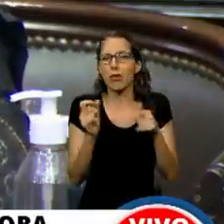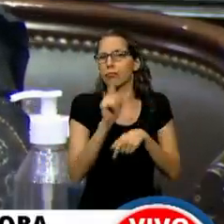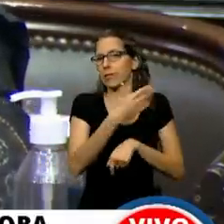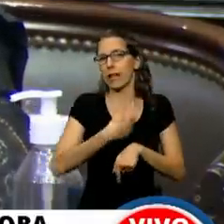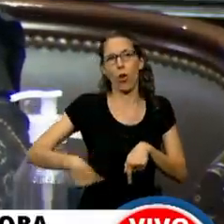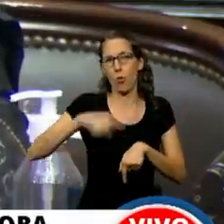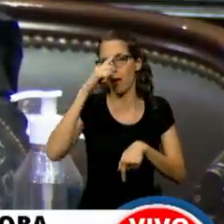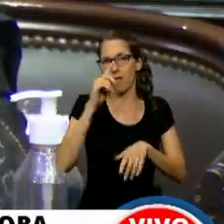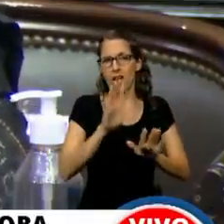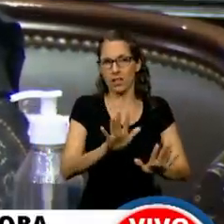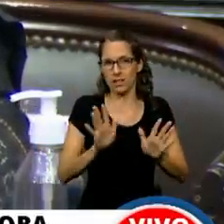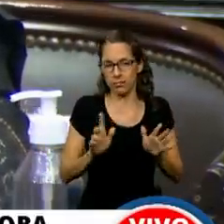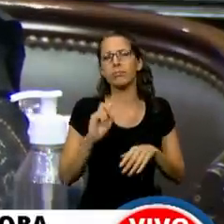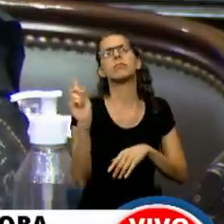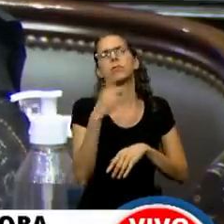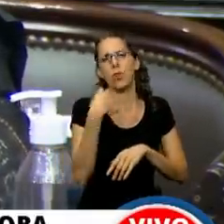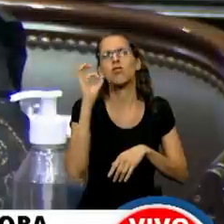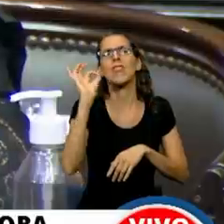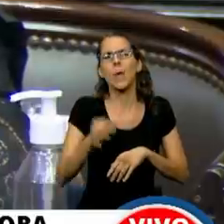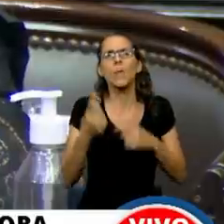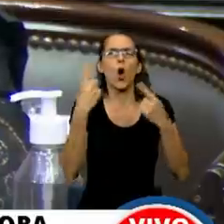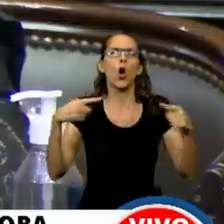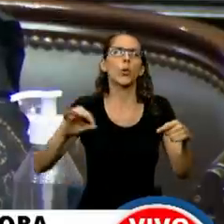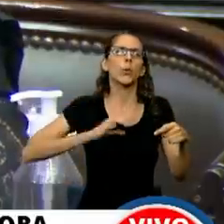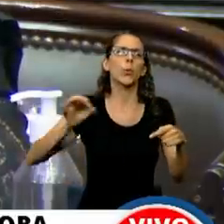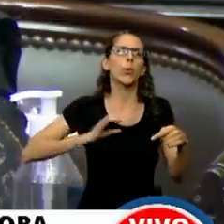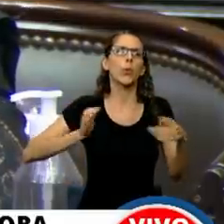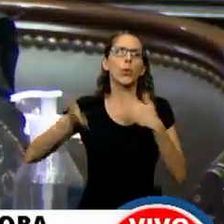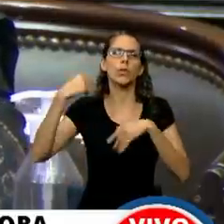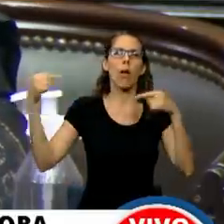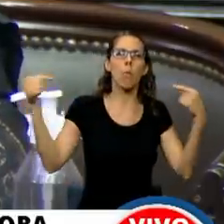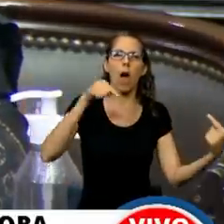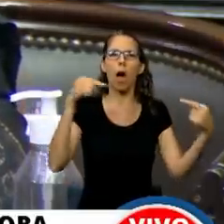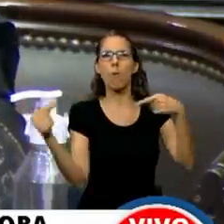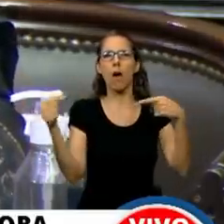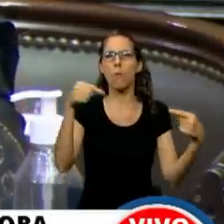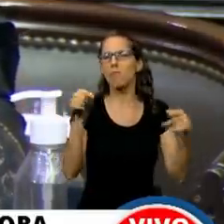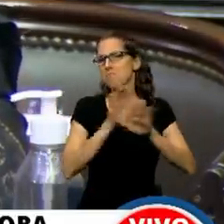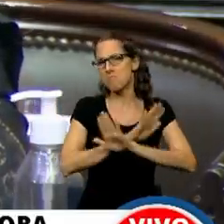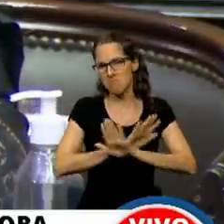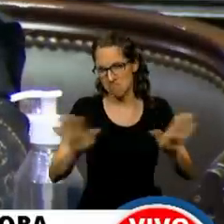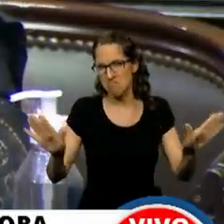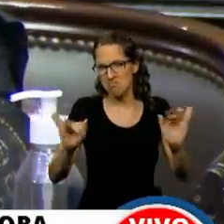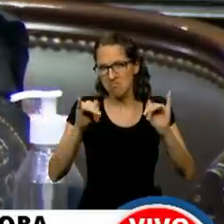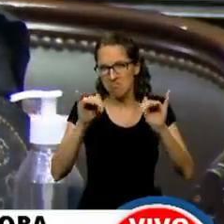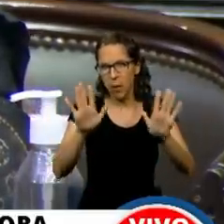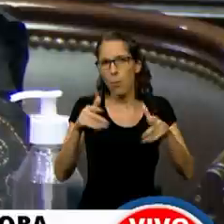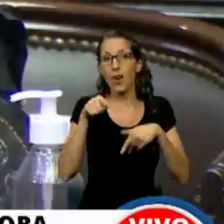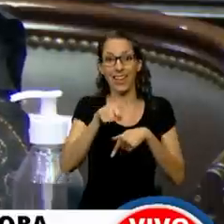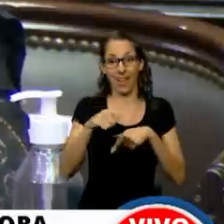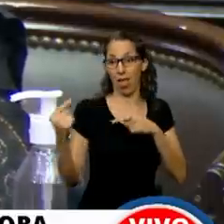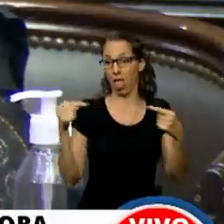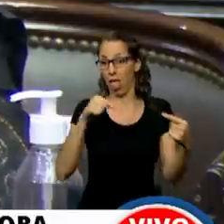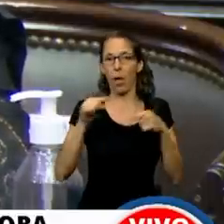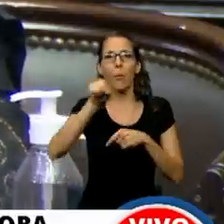que hay que dejar de lado los desencuentros de hace muchos años porque esto repercute en la calidad de vida de los de los argentinos es